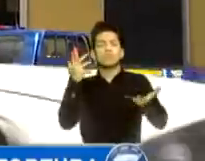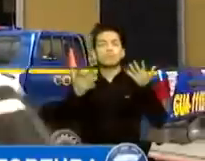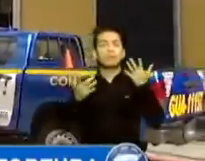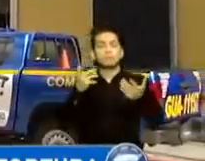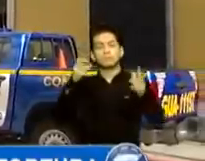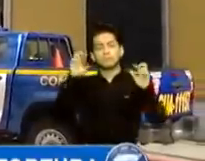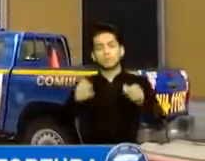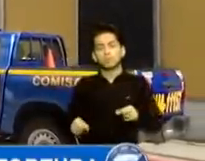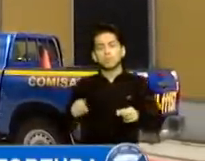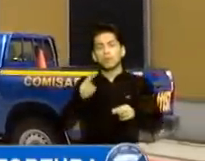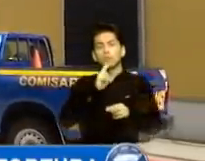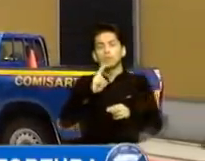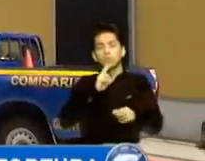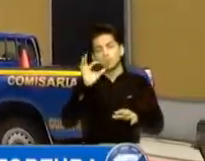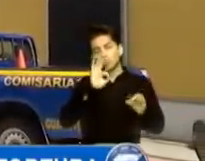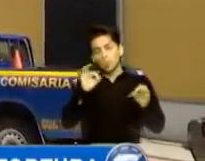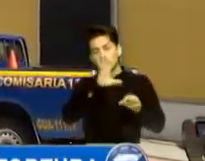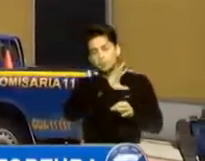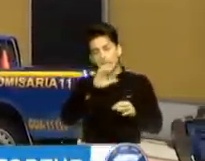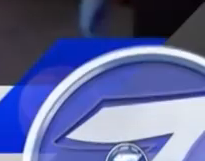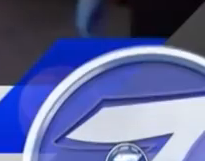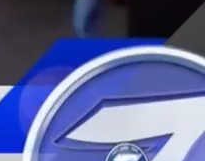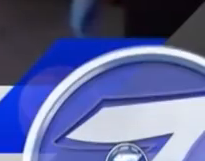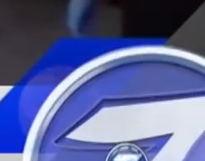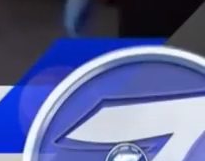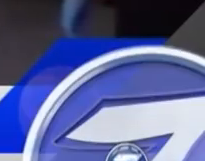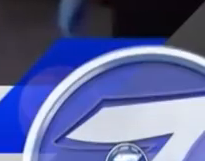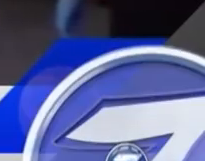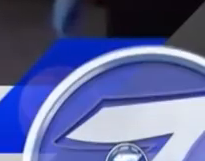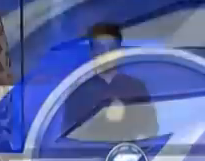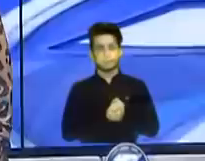investigado por el Ministerio Público.